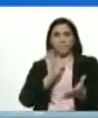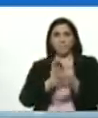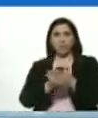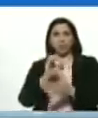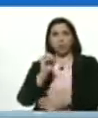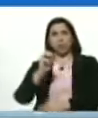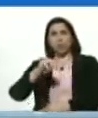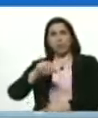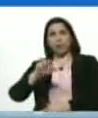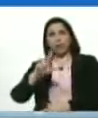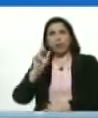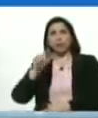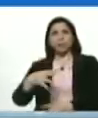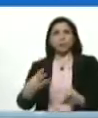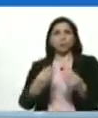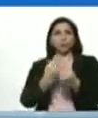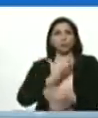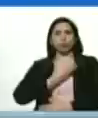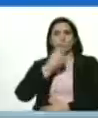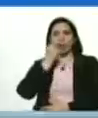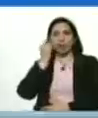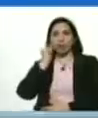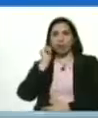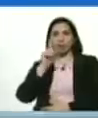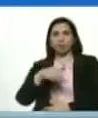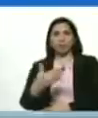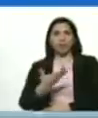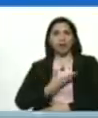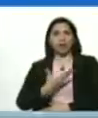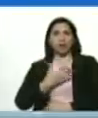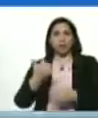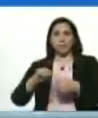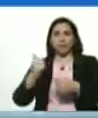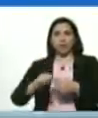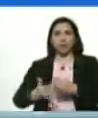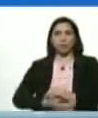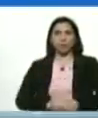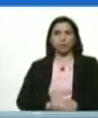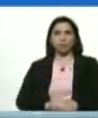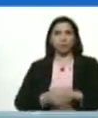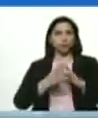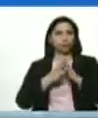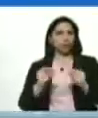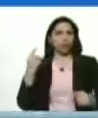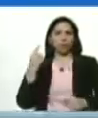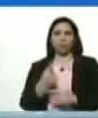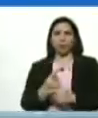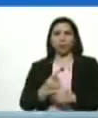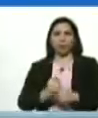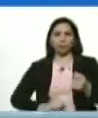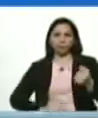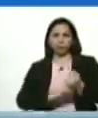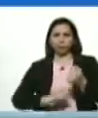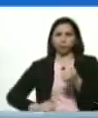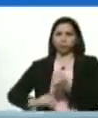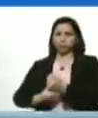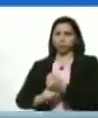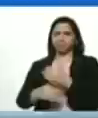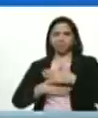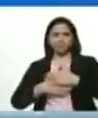todos los alcaldes alcaldesa del alcalde de maracaibo willy casanova todos todos tienen nuestro apoyo